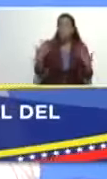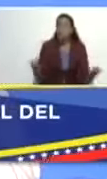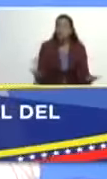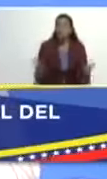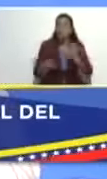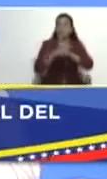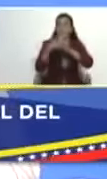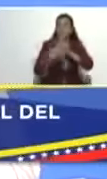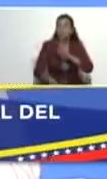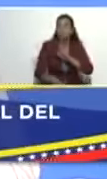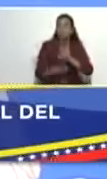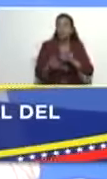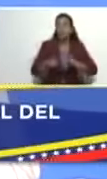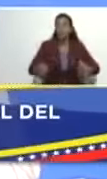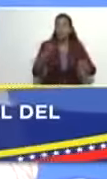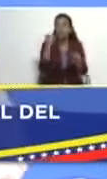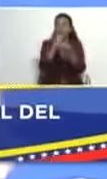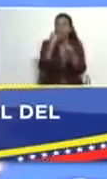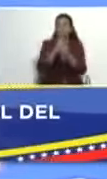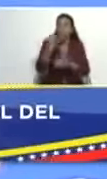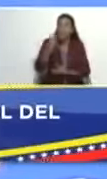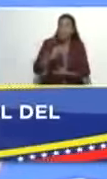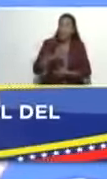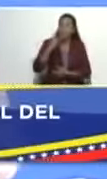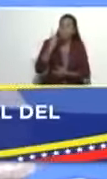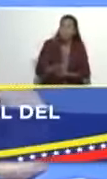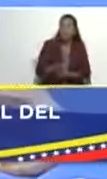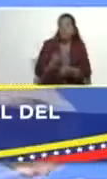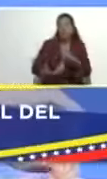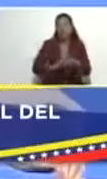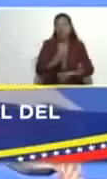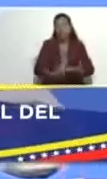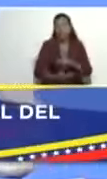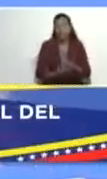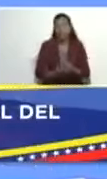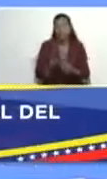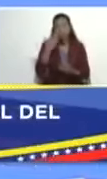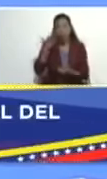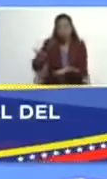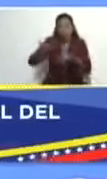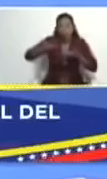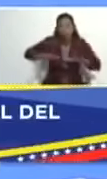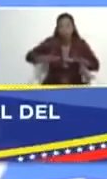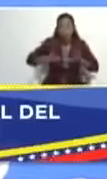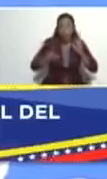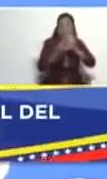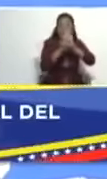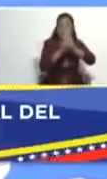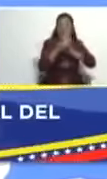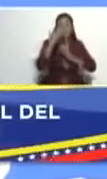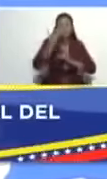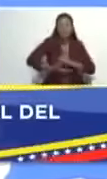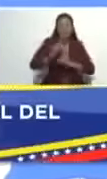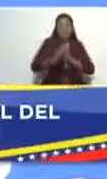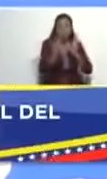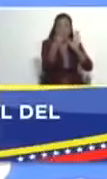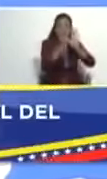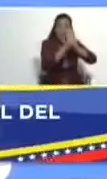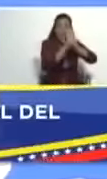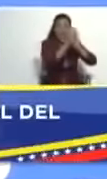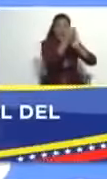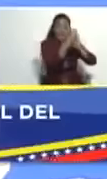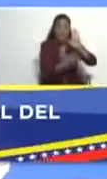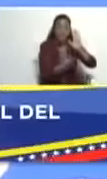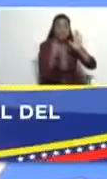los derechos de los trabajadores. Estoy recibiendo aquí una ley muy importante.